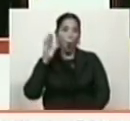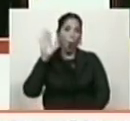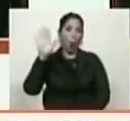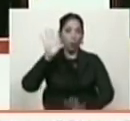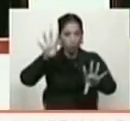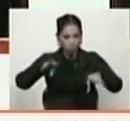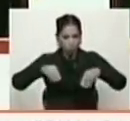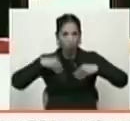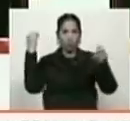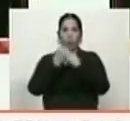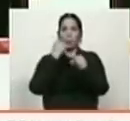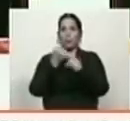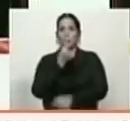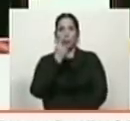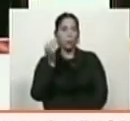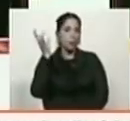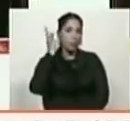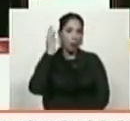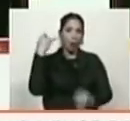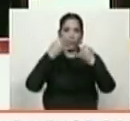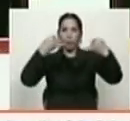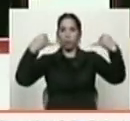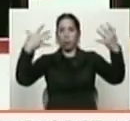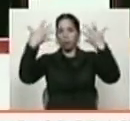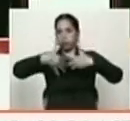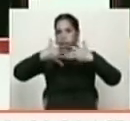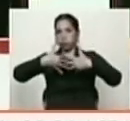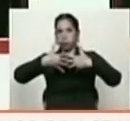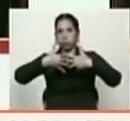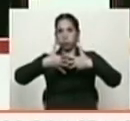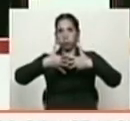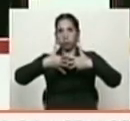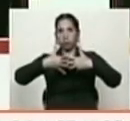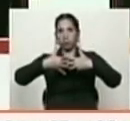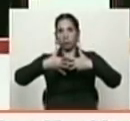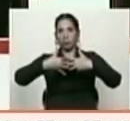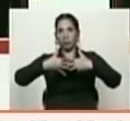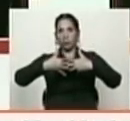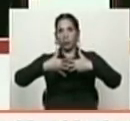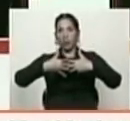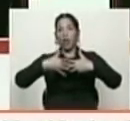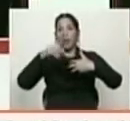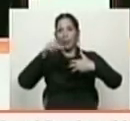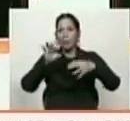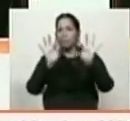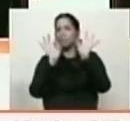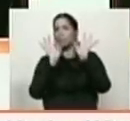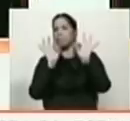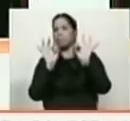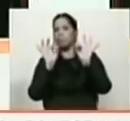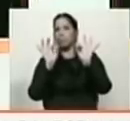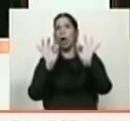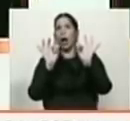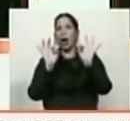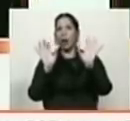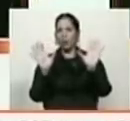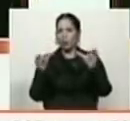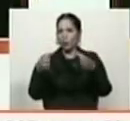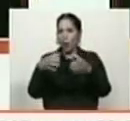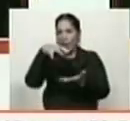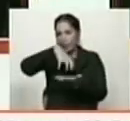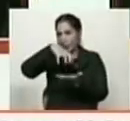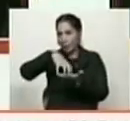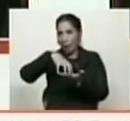los trabajadores y las trabajadoras de Corpoelec. Y en el caso particular de Guayana, pues vale reconocer que